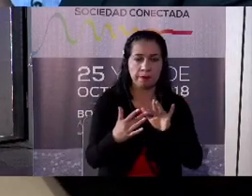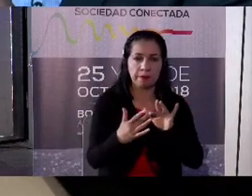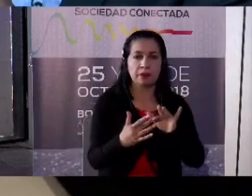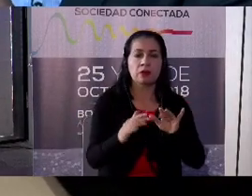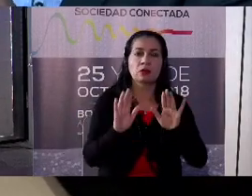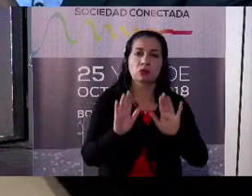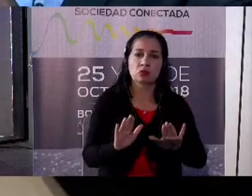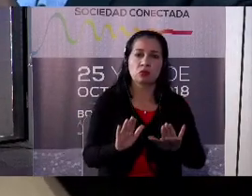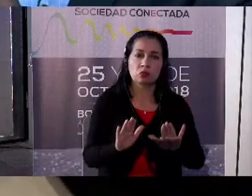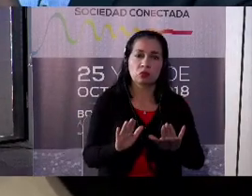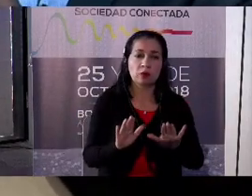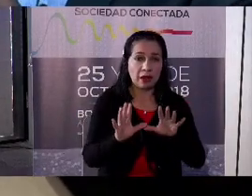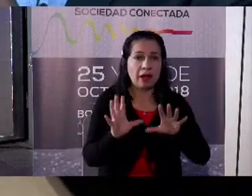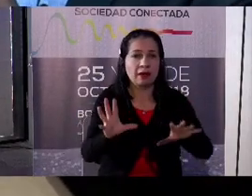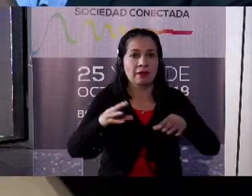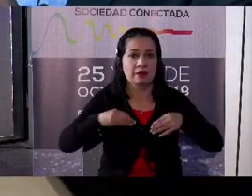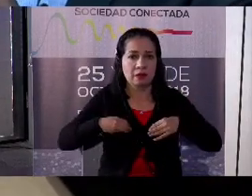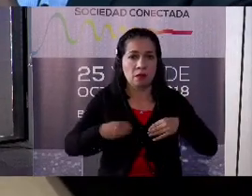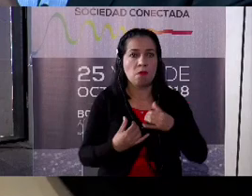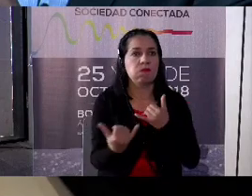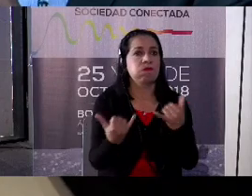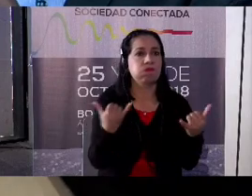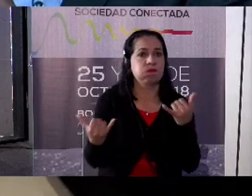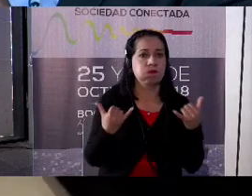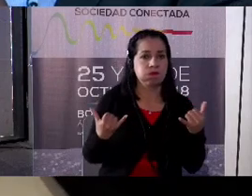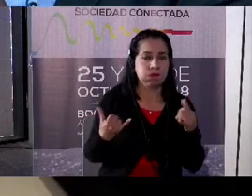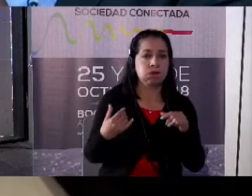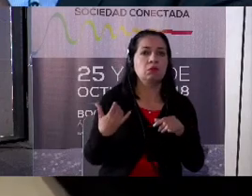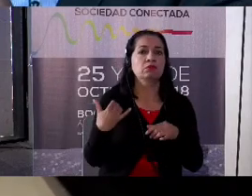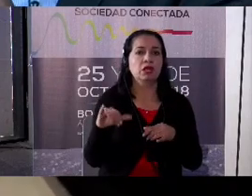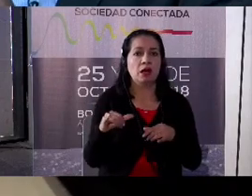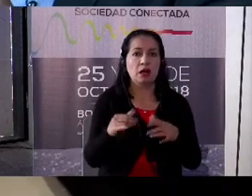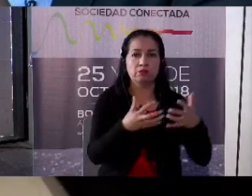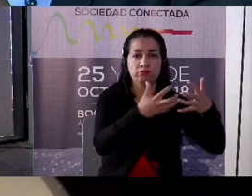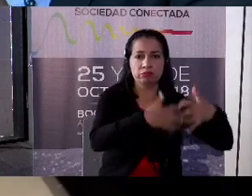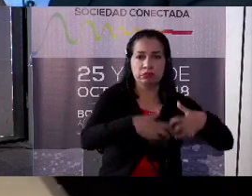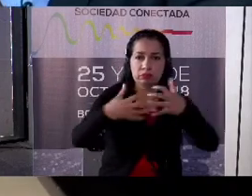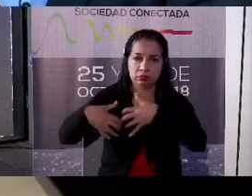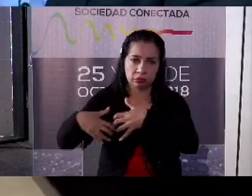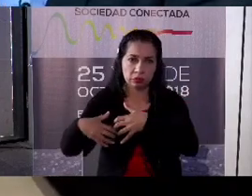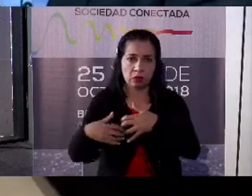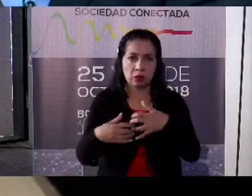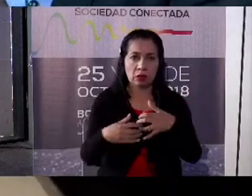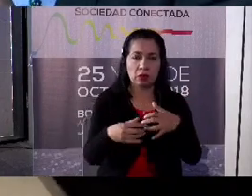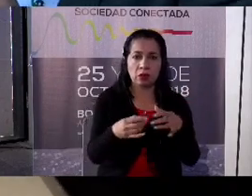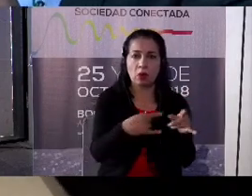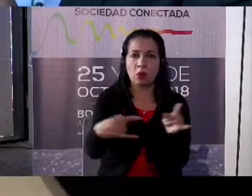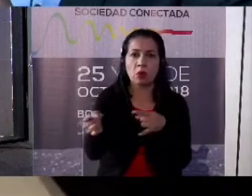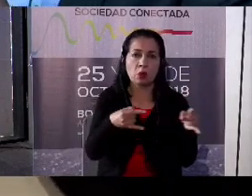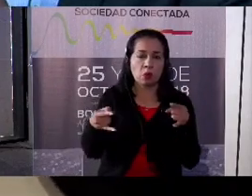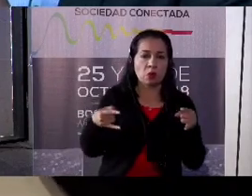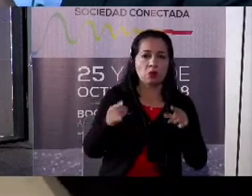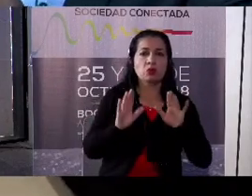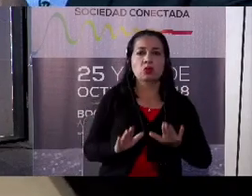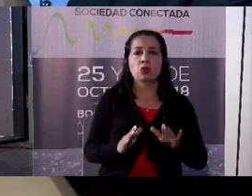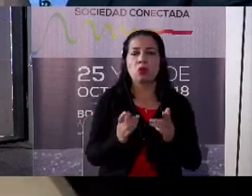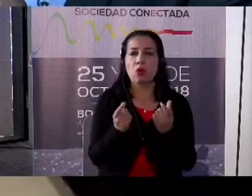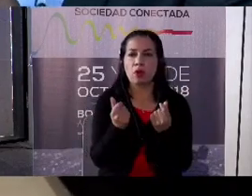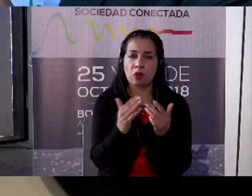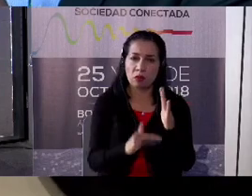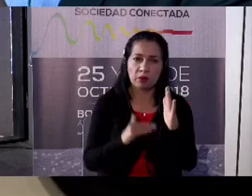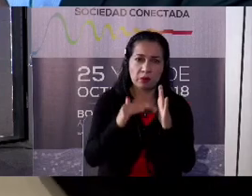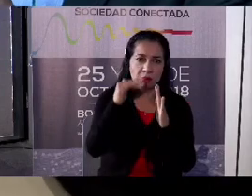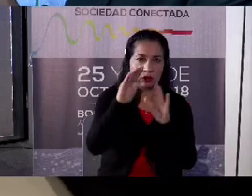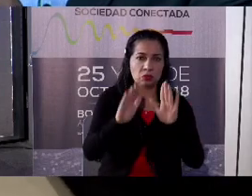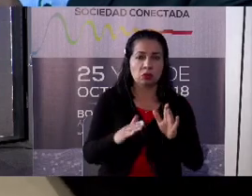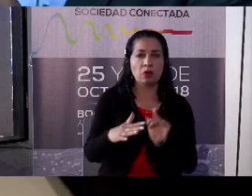conectividades existentes que hay máquina a máquina en donde ya precisamente por economías de escala por la madurez del ecosistema